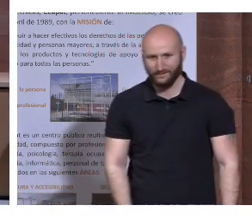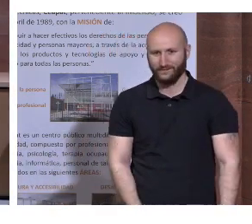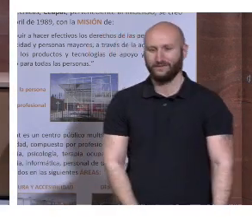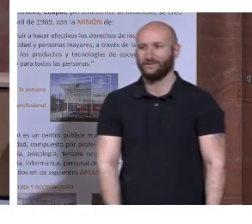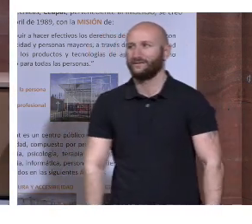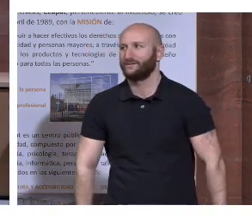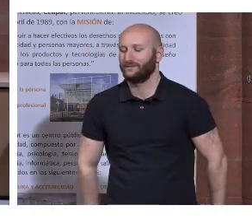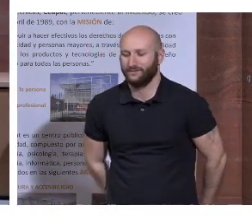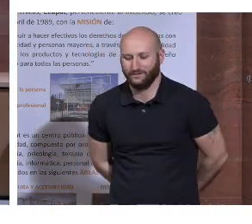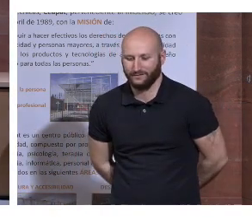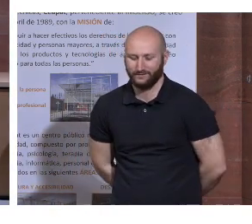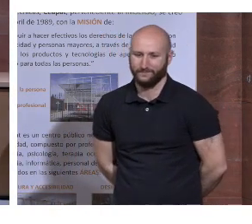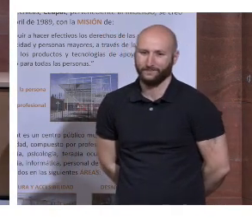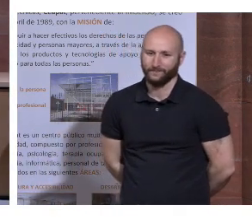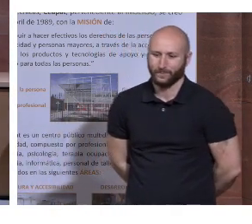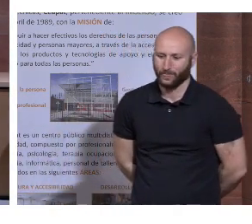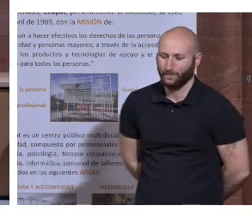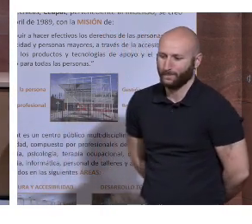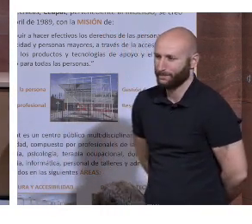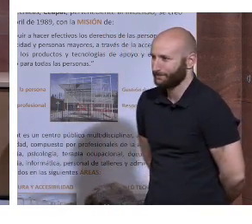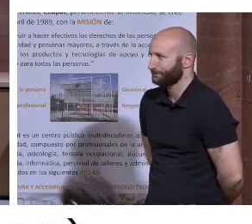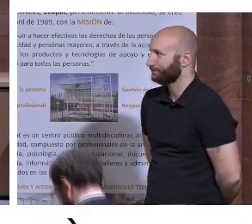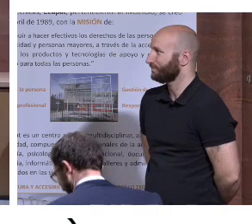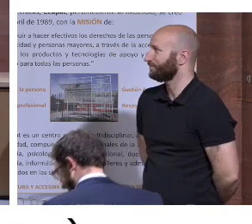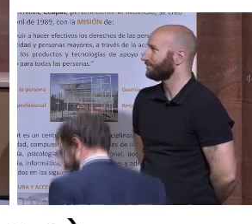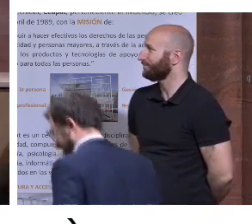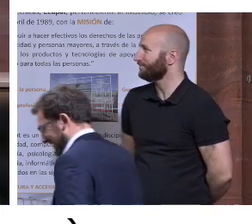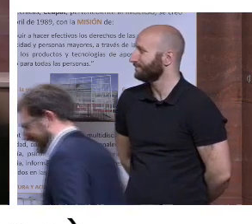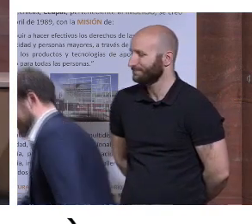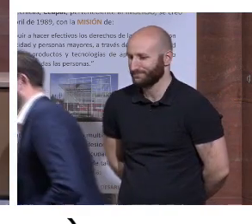Sube las escaleras ahí. Y cuidado con la planta.